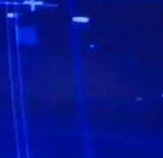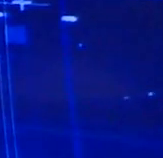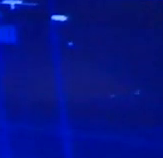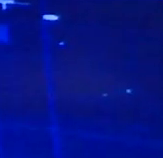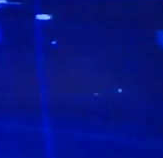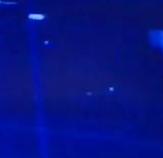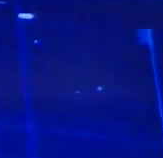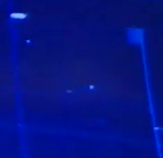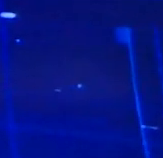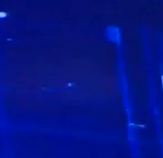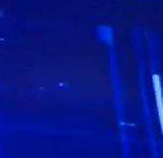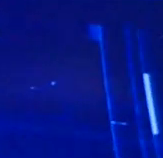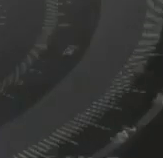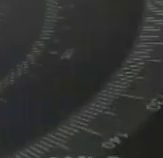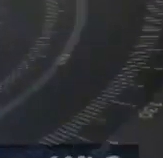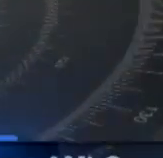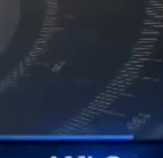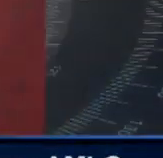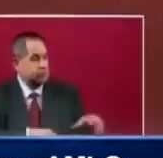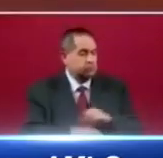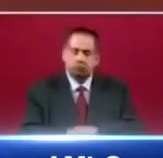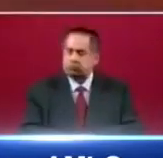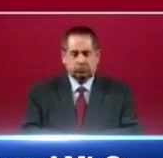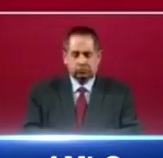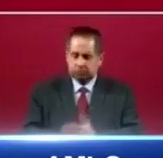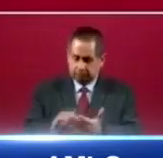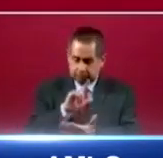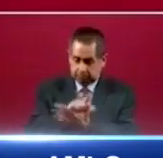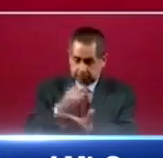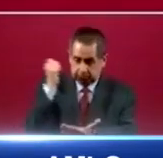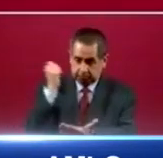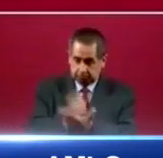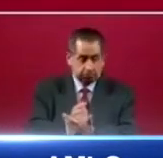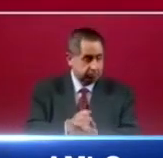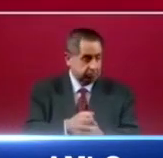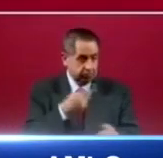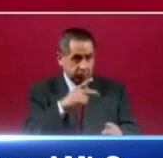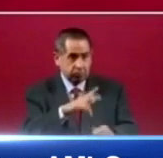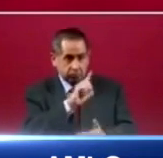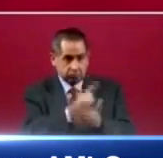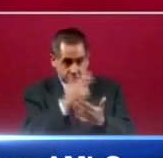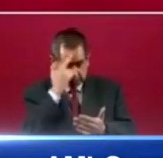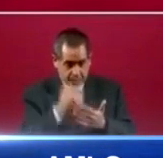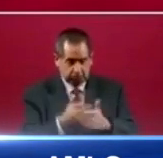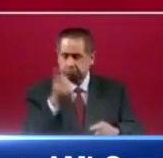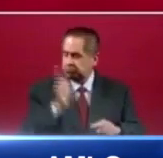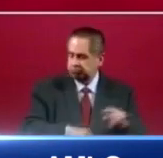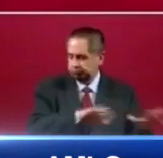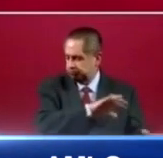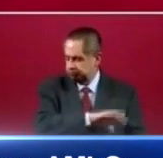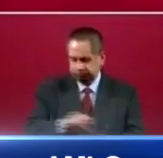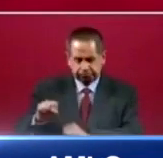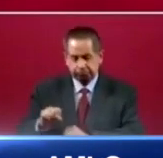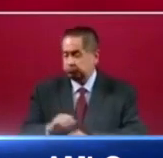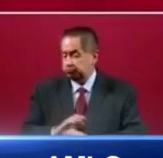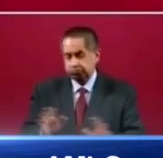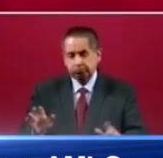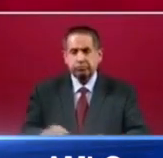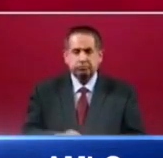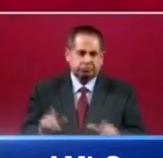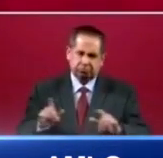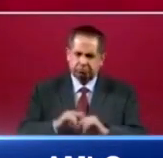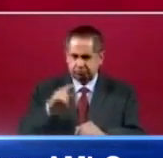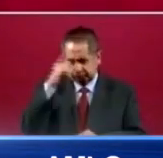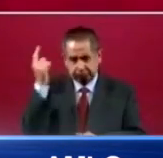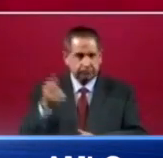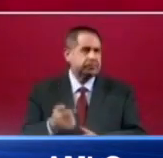directamente con esta información. Ahora todo esto se va a simplificar